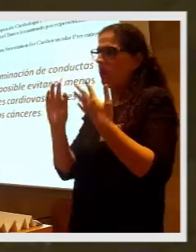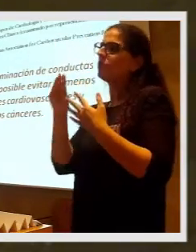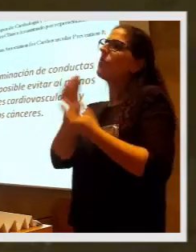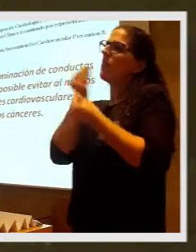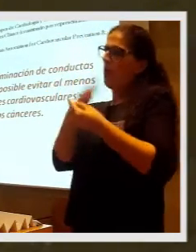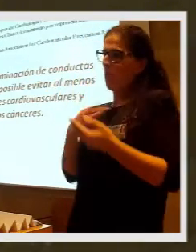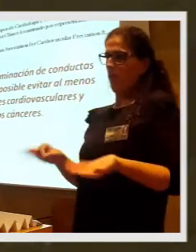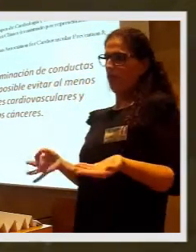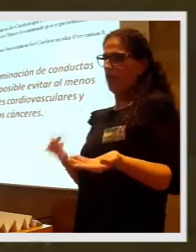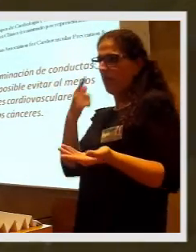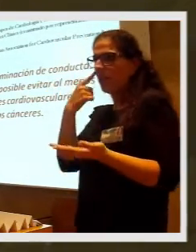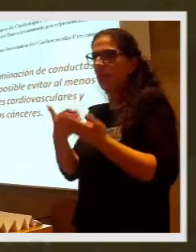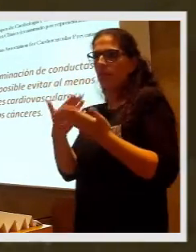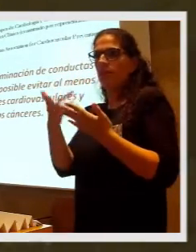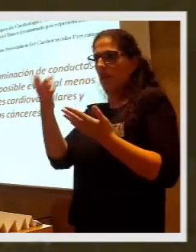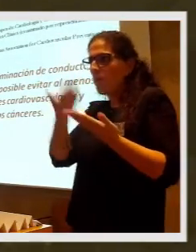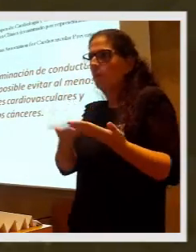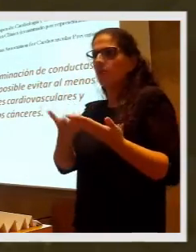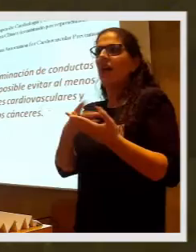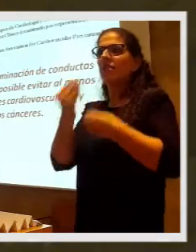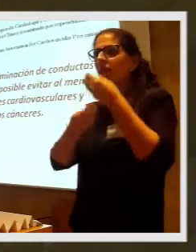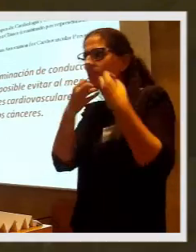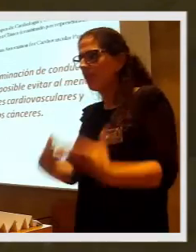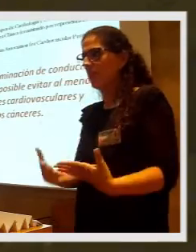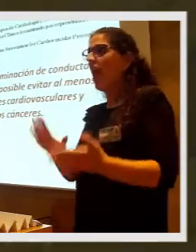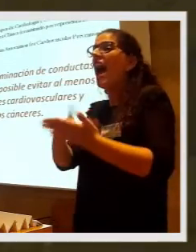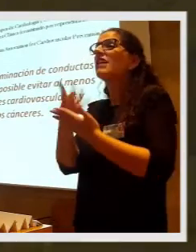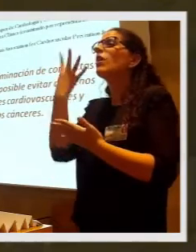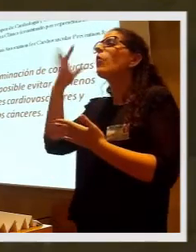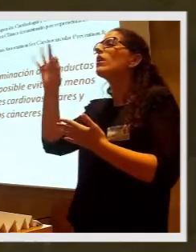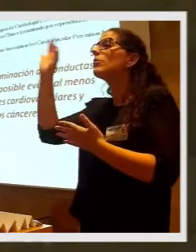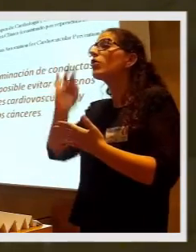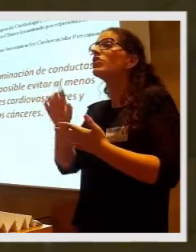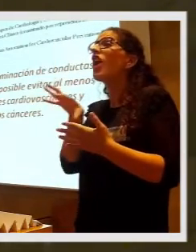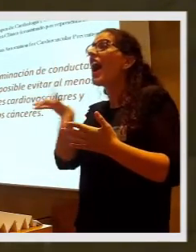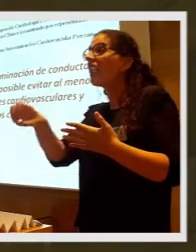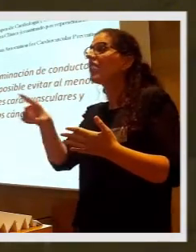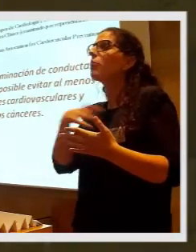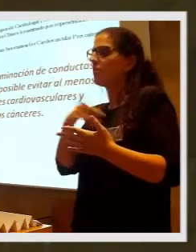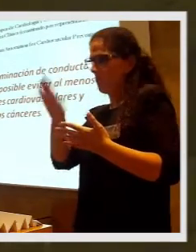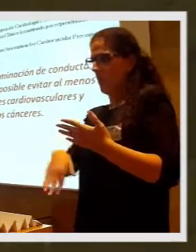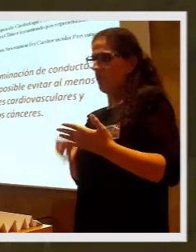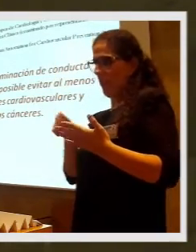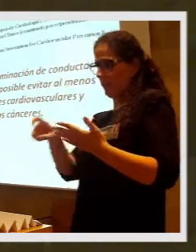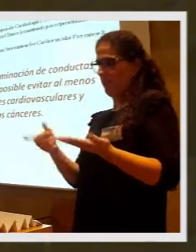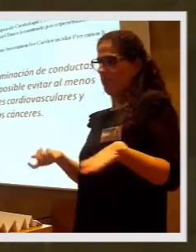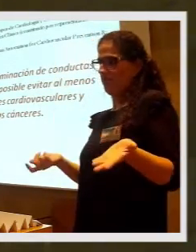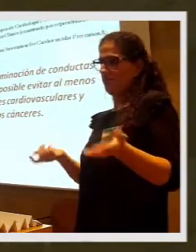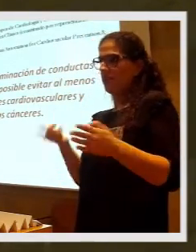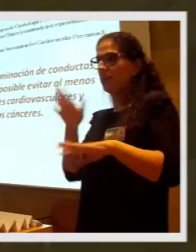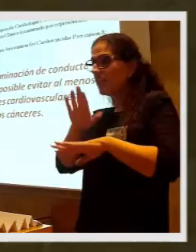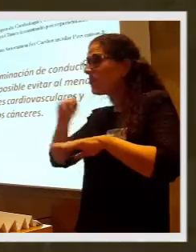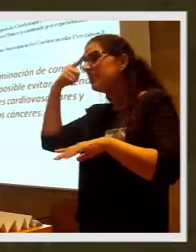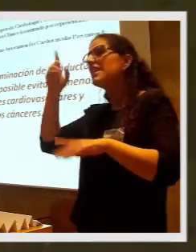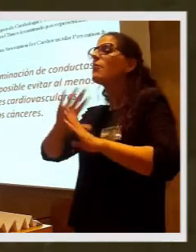a comentar, y hasta, que muchas veces se nos olvida, hasta el 40% de los cánceres. O sea que no solo el tabaco, la obesidad tiene